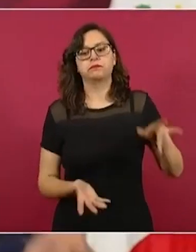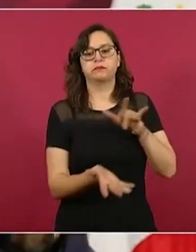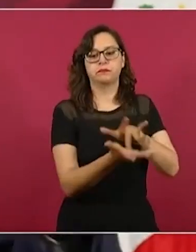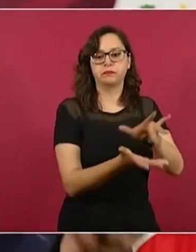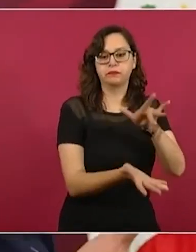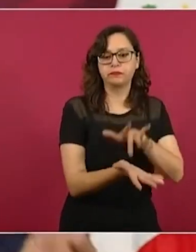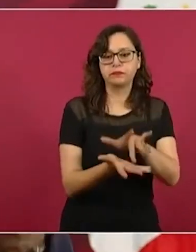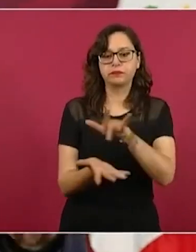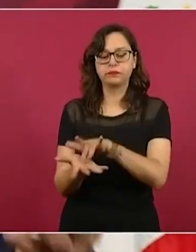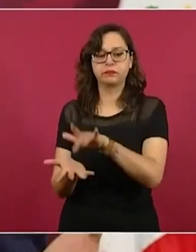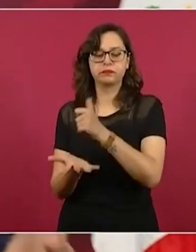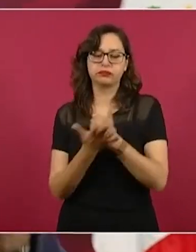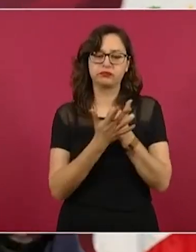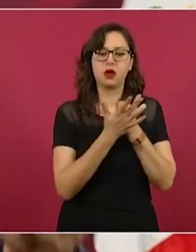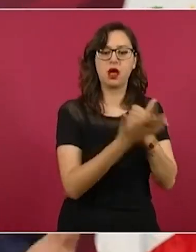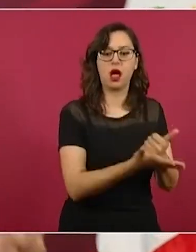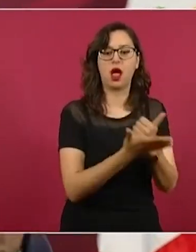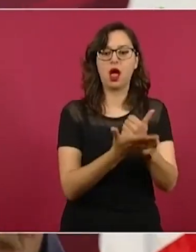facilidades,